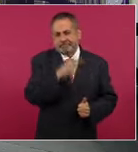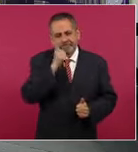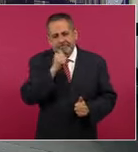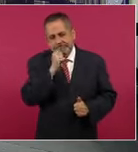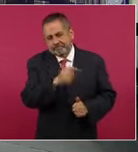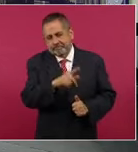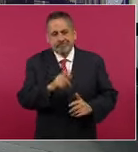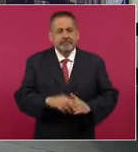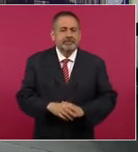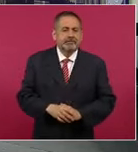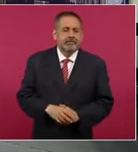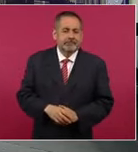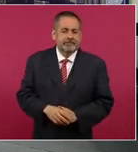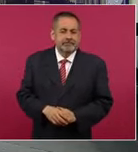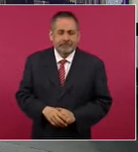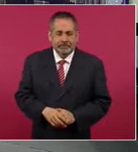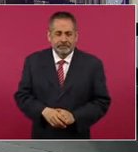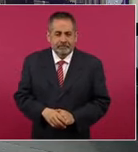Pero no sé,